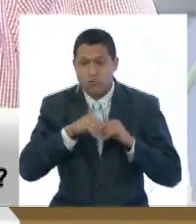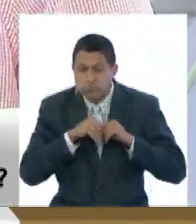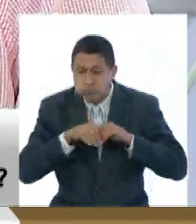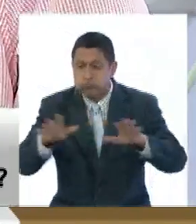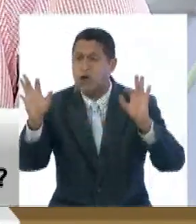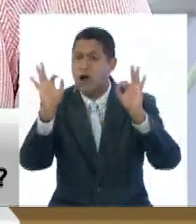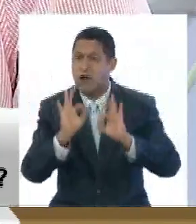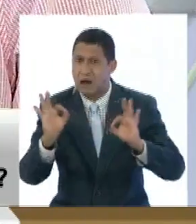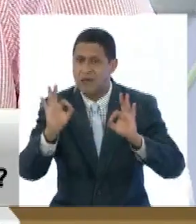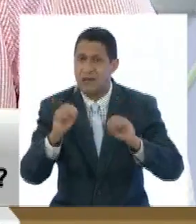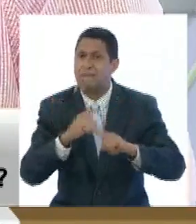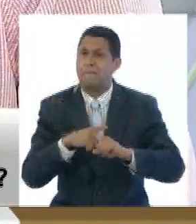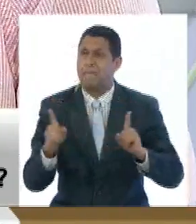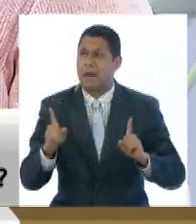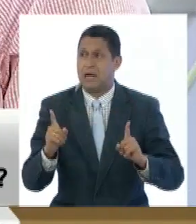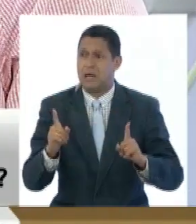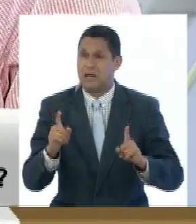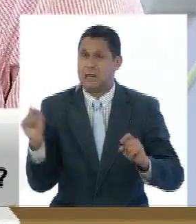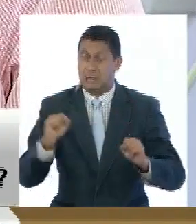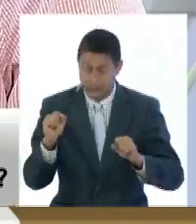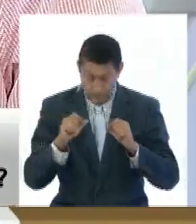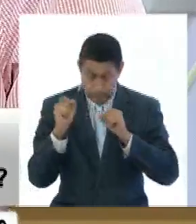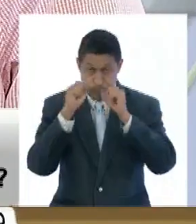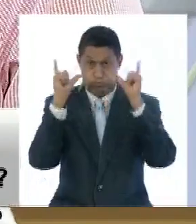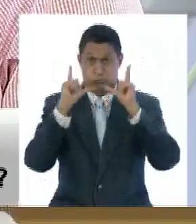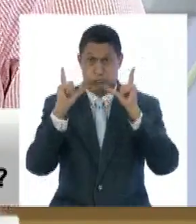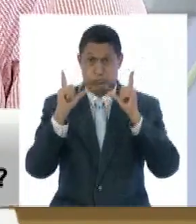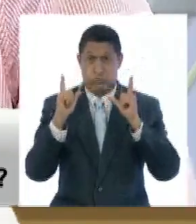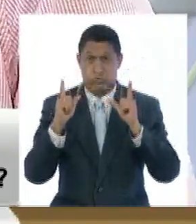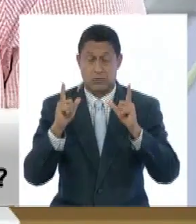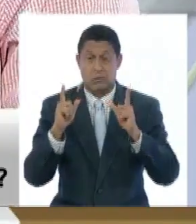nadie, pero causó una conmoción